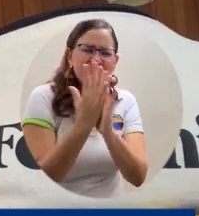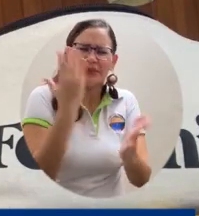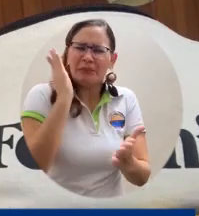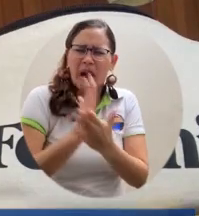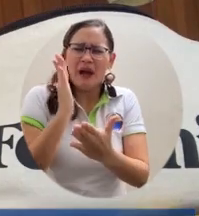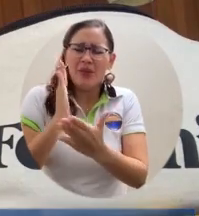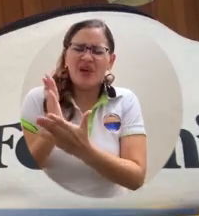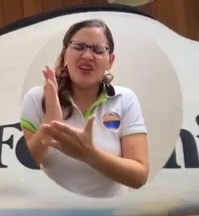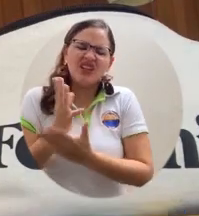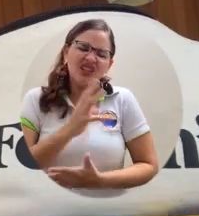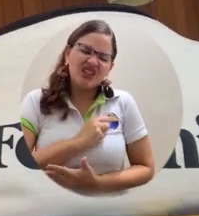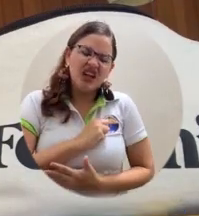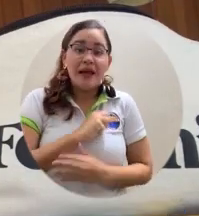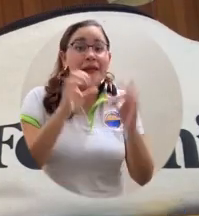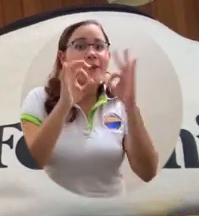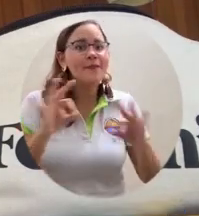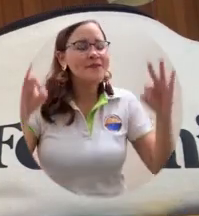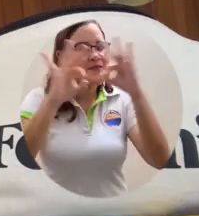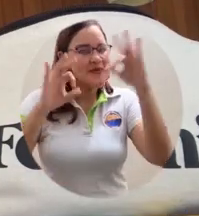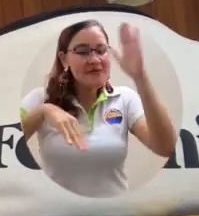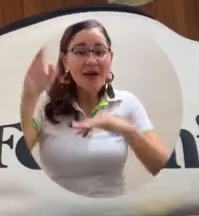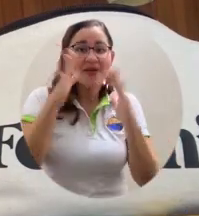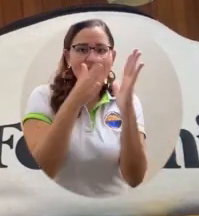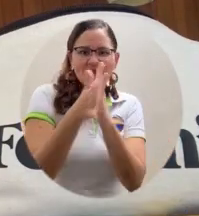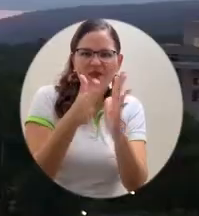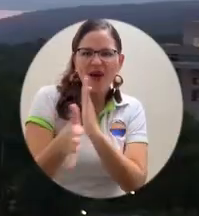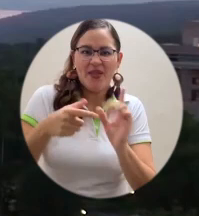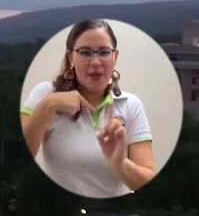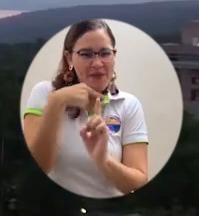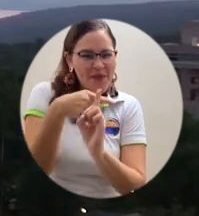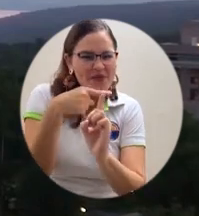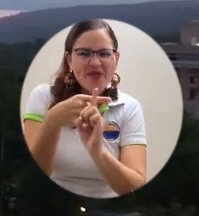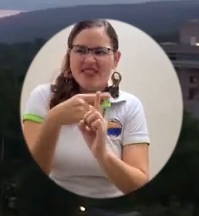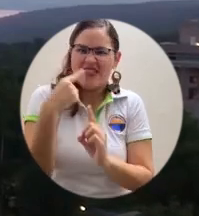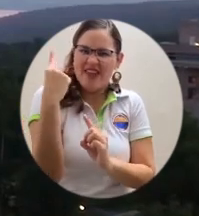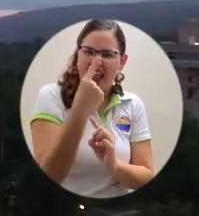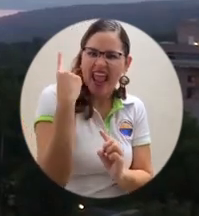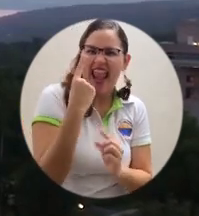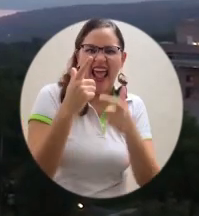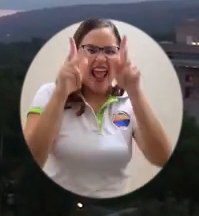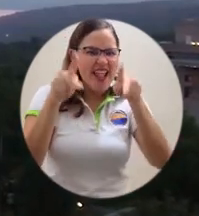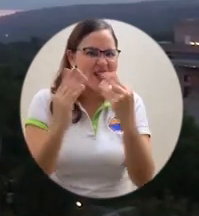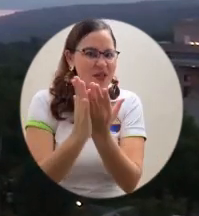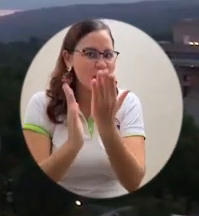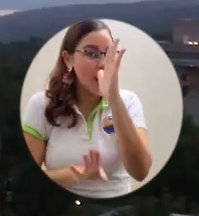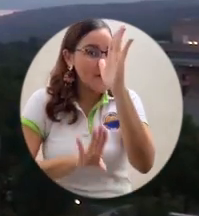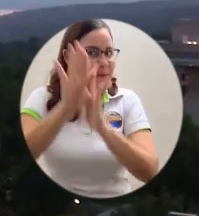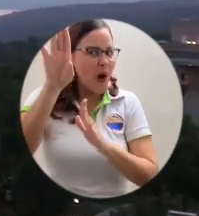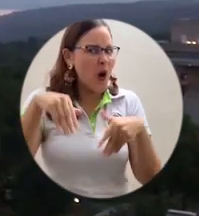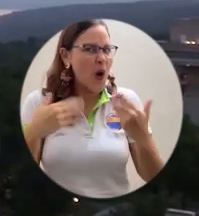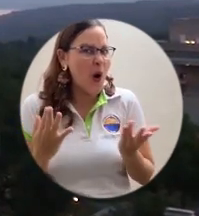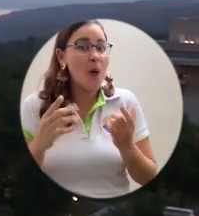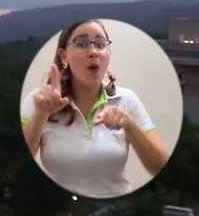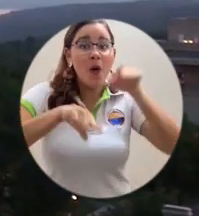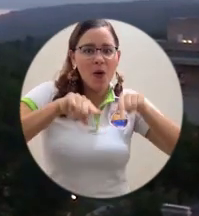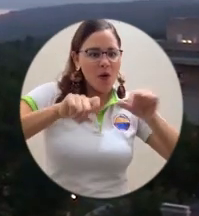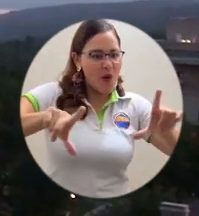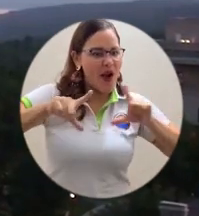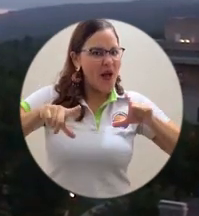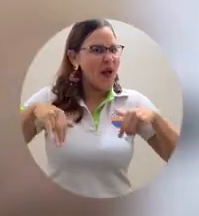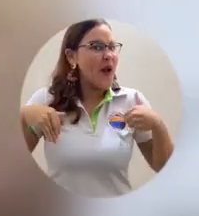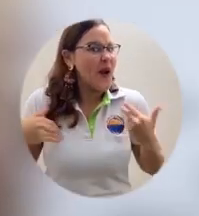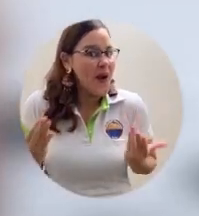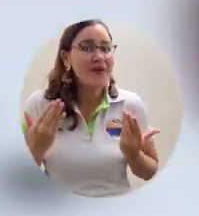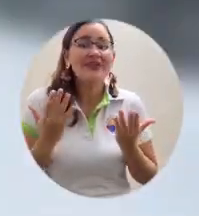incertidumbre, es importante compartir las historias de éxito de los alumnos y los egresados de la